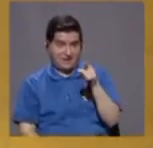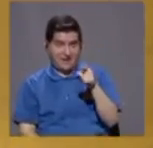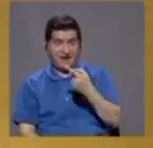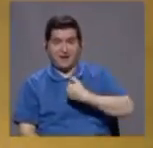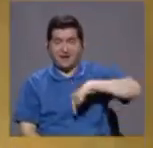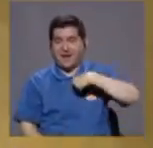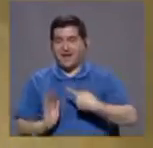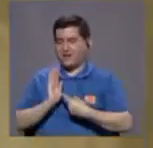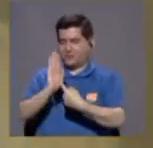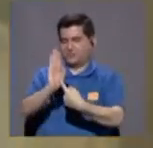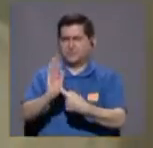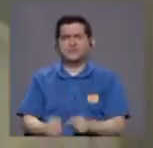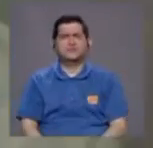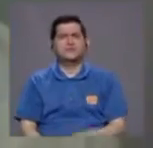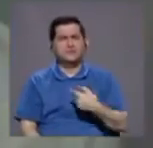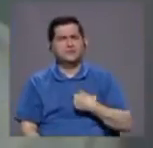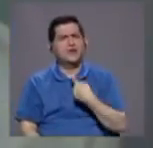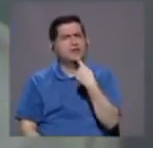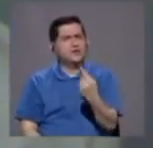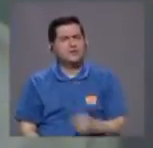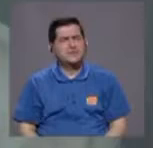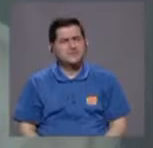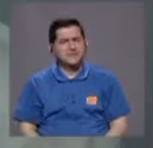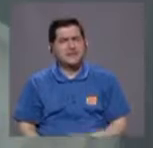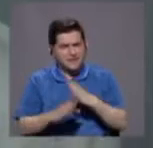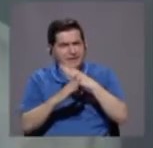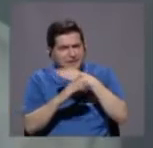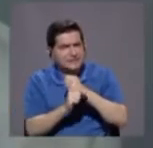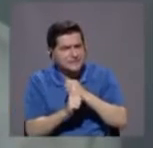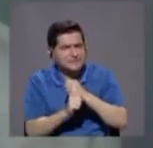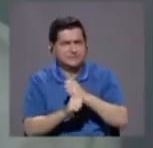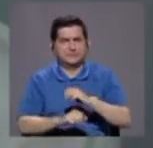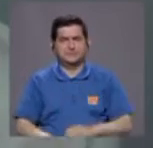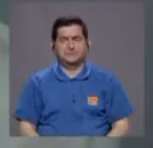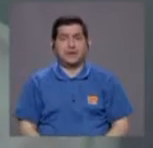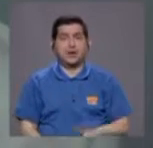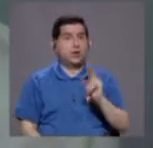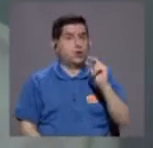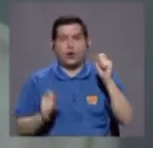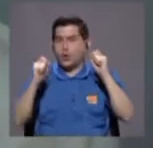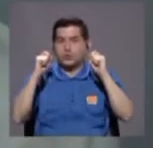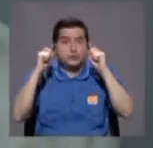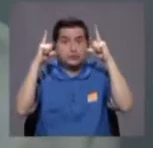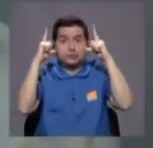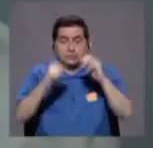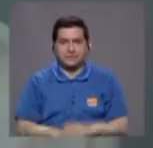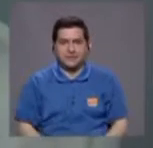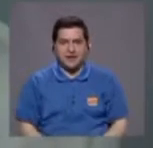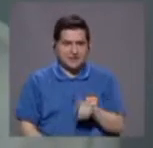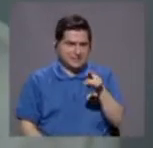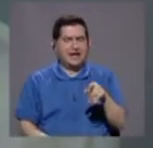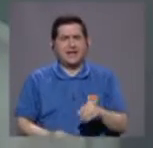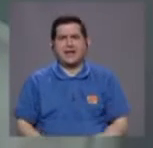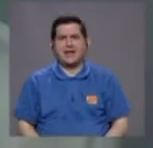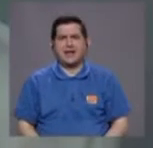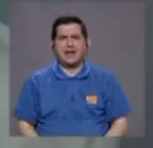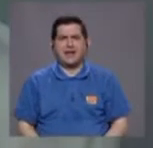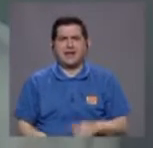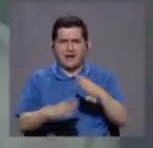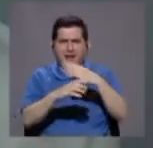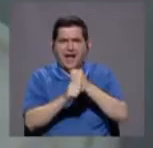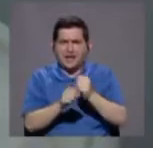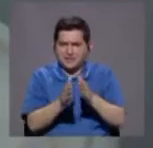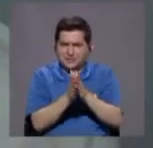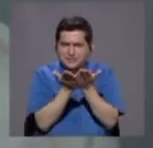nos trae, y debo decir brevemente que no es sorpresa que don Iván saque un libro.